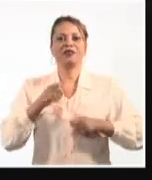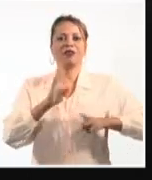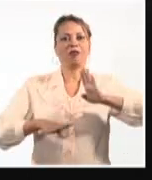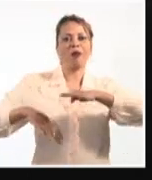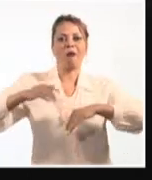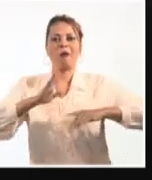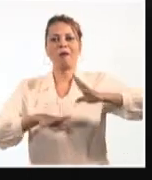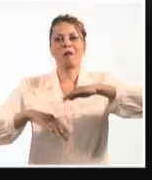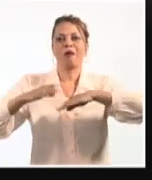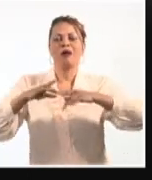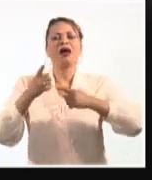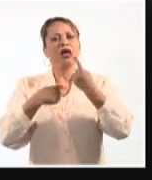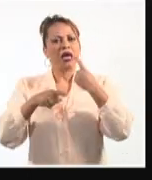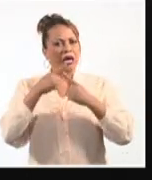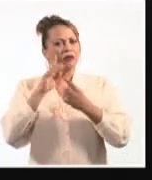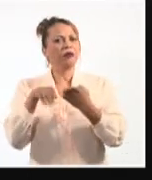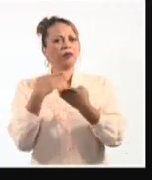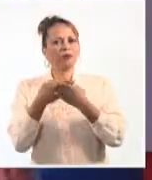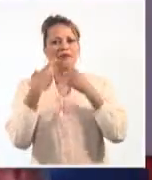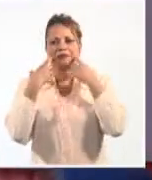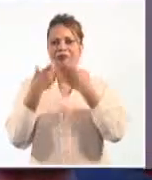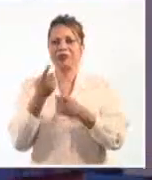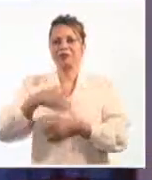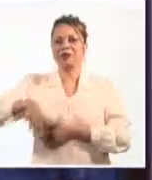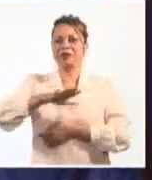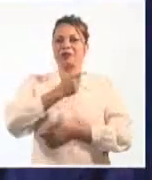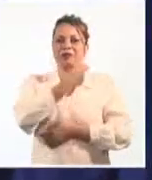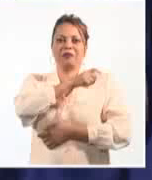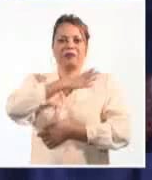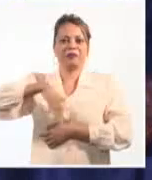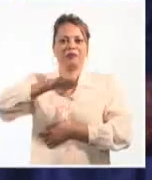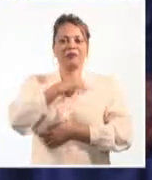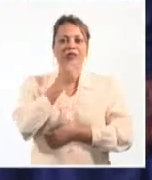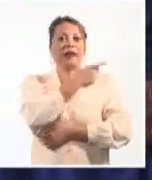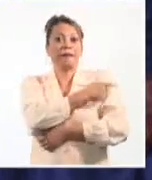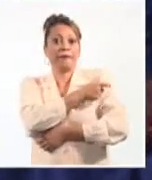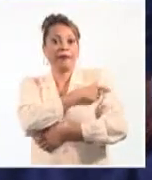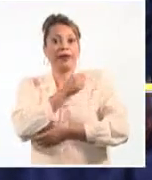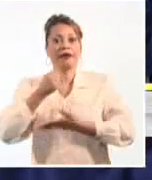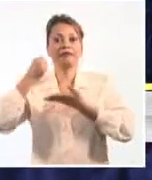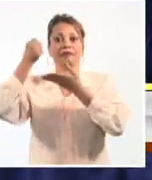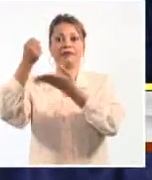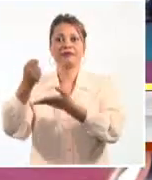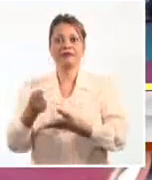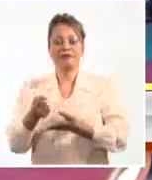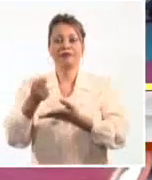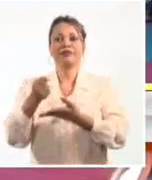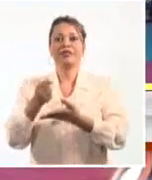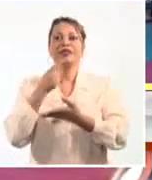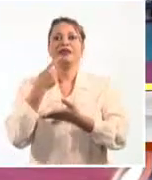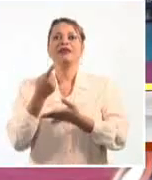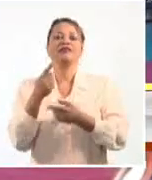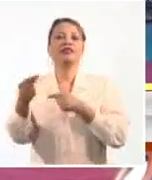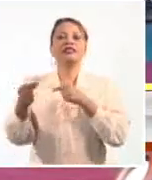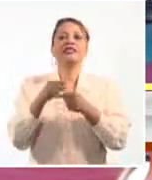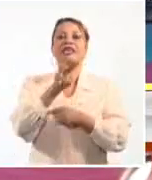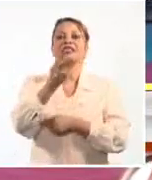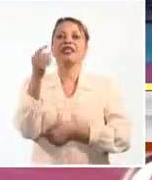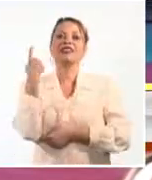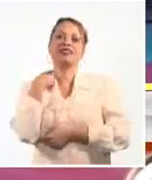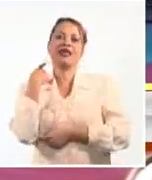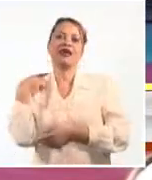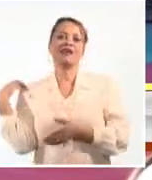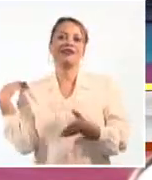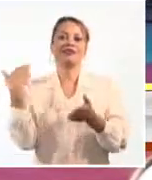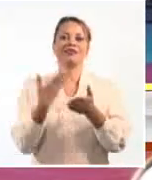Me parece que va a ser una propuesta interesante para el pueblo cubano. Las becas y premios son resultado de la alianza por cerca de 30 años entre la